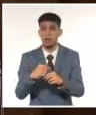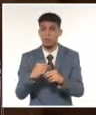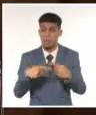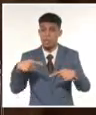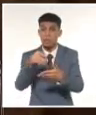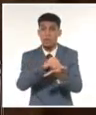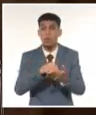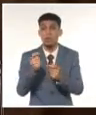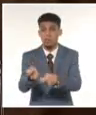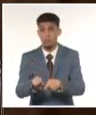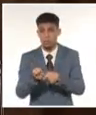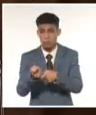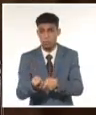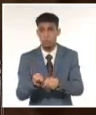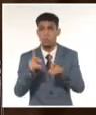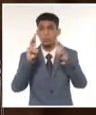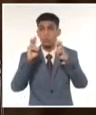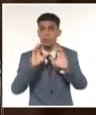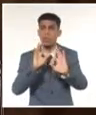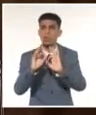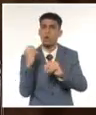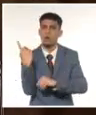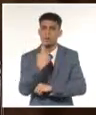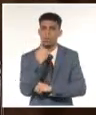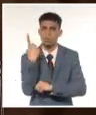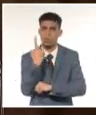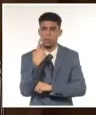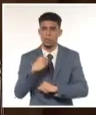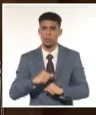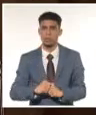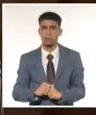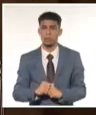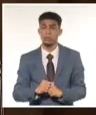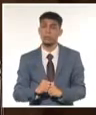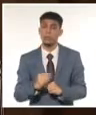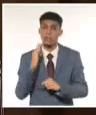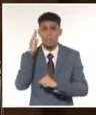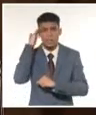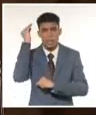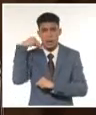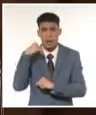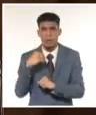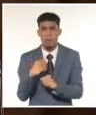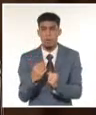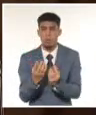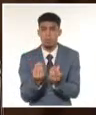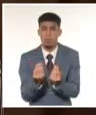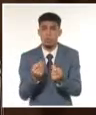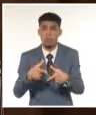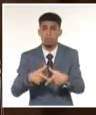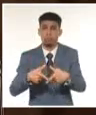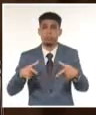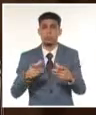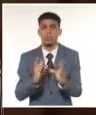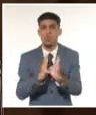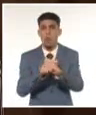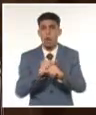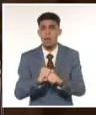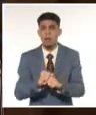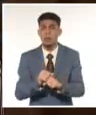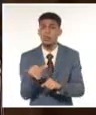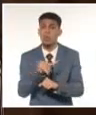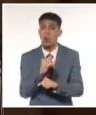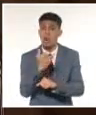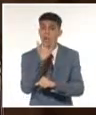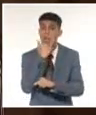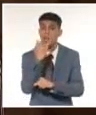y que es un tema de seguridad nacional. Aunque aún no alcanza los niveles deseados, incluso los niveles que hagan bajar sus precios, este